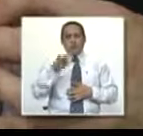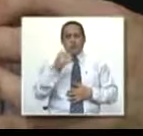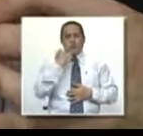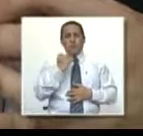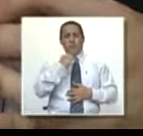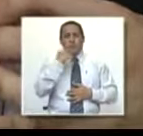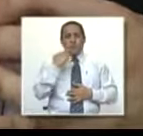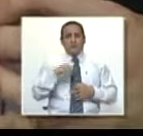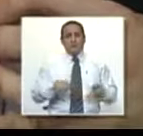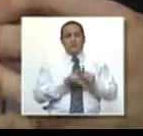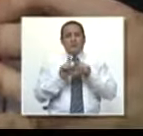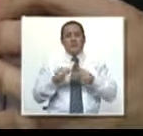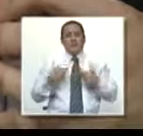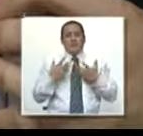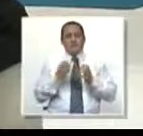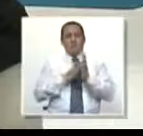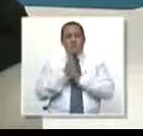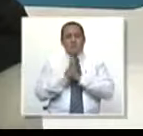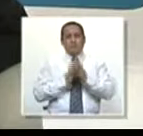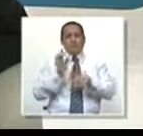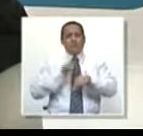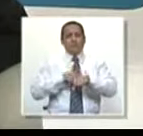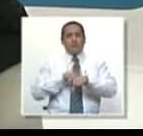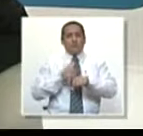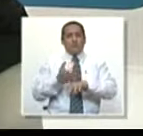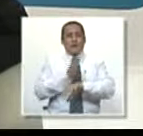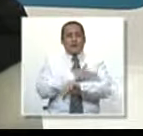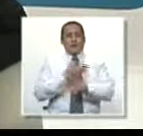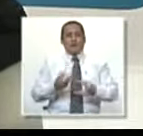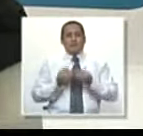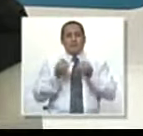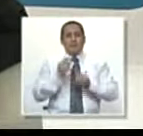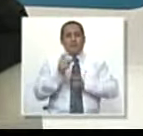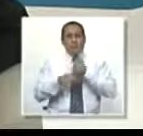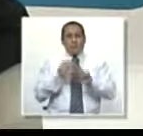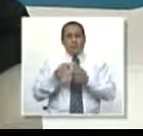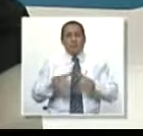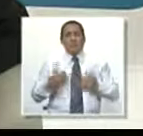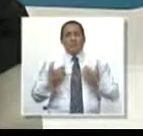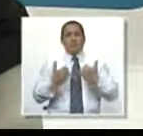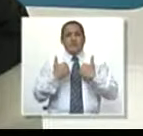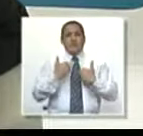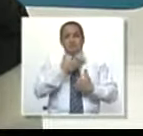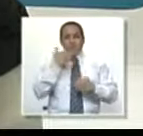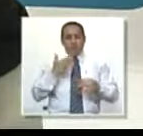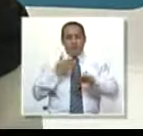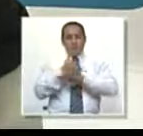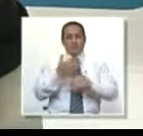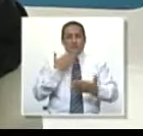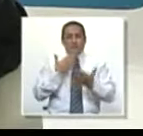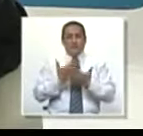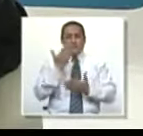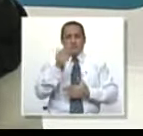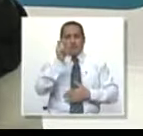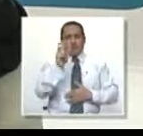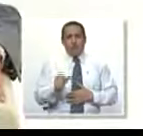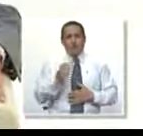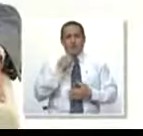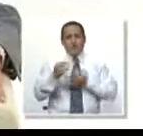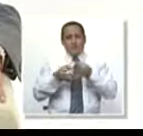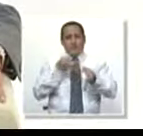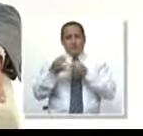que de todas maneras queríamos aprovechar esta oportunidad para que los televidentes puedan tener mayor acceso a él muchas gracias al doctor